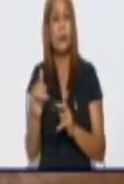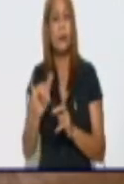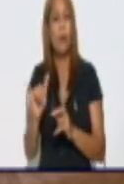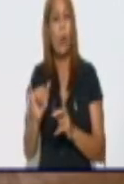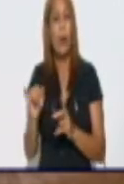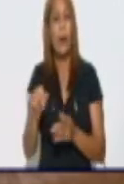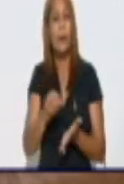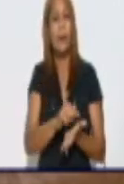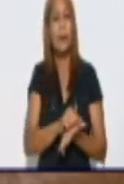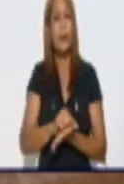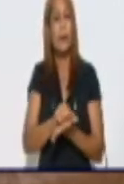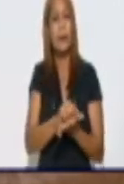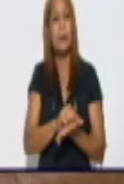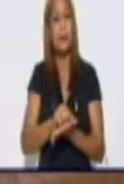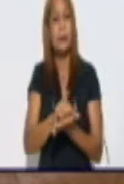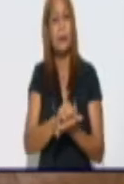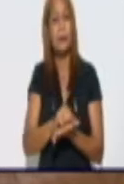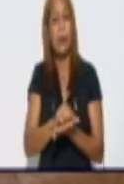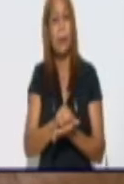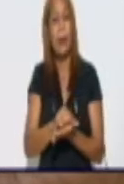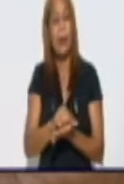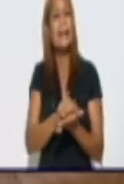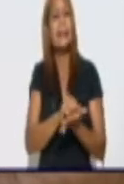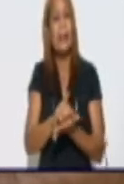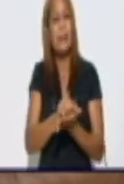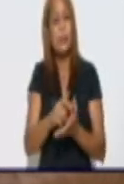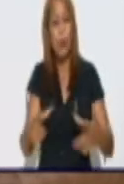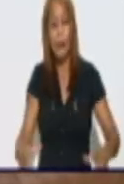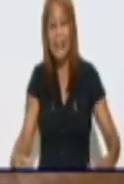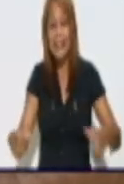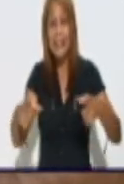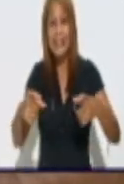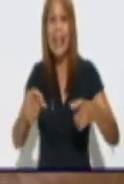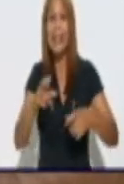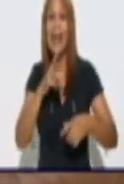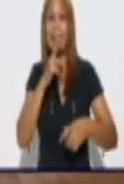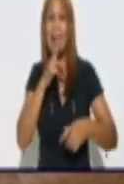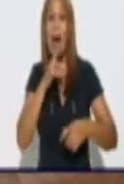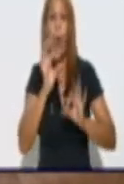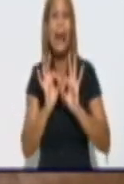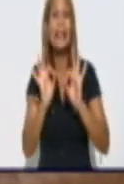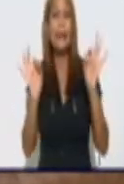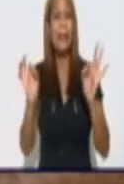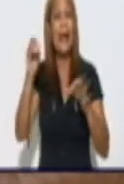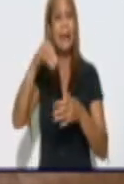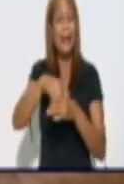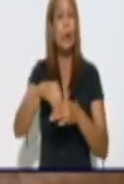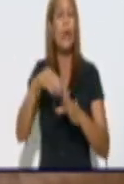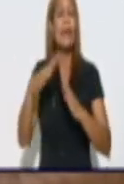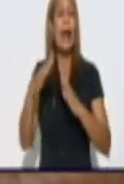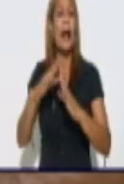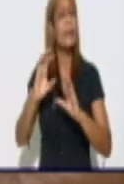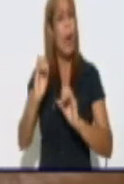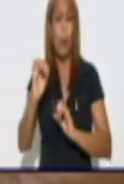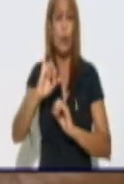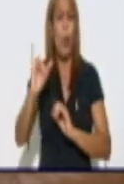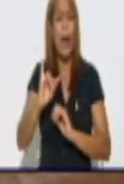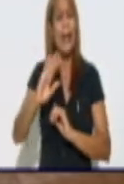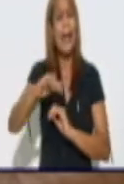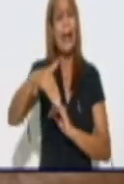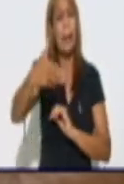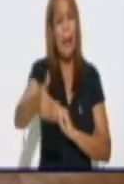de desinfección y rehabilitación pequeña de cisterna, lo cual nos lo pueden hacer tanto entidades estatales como